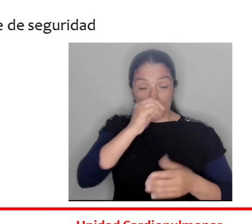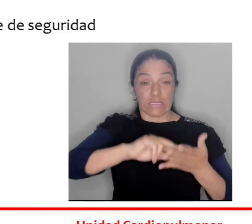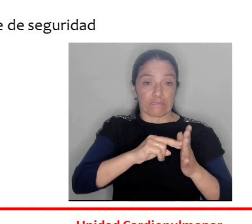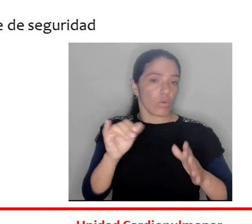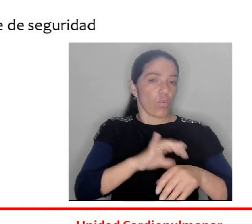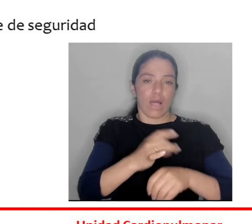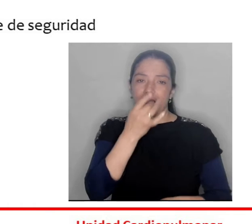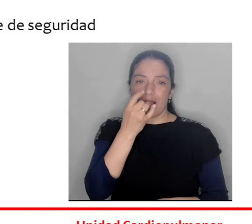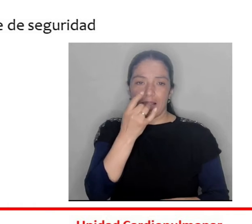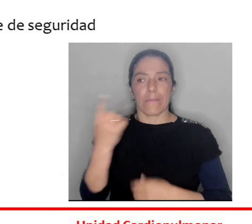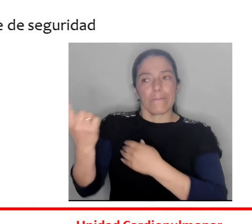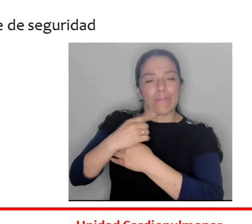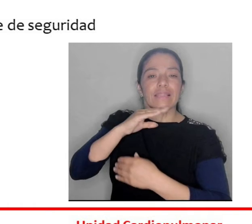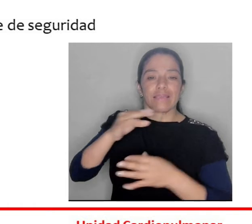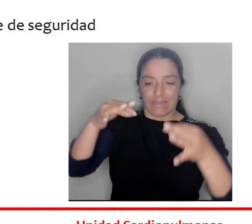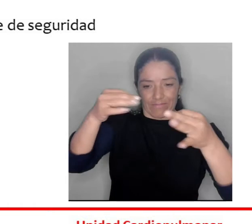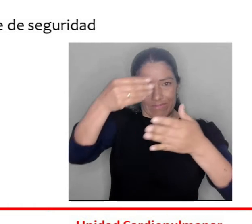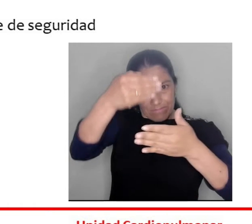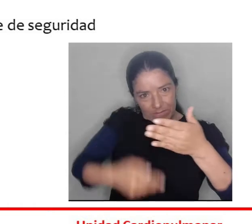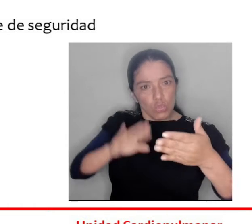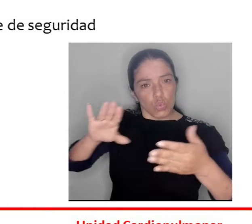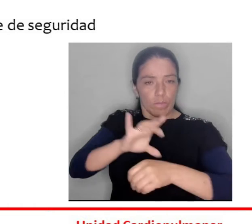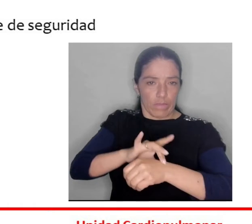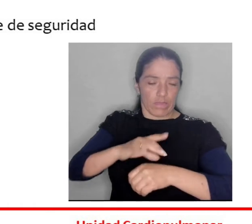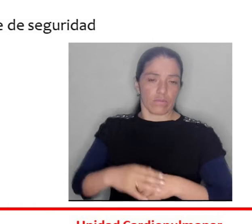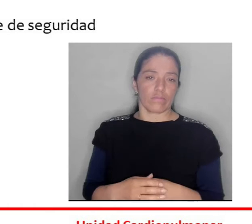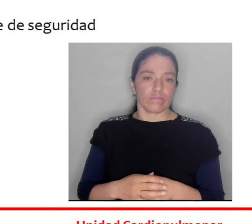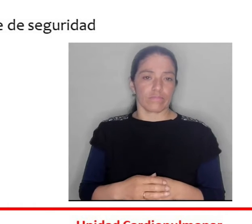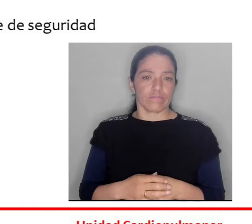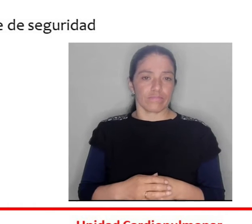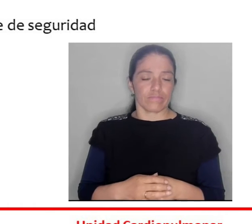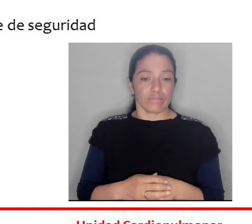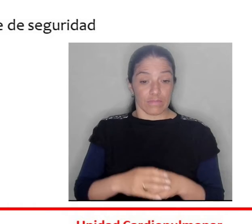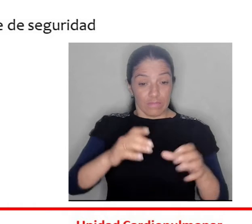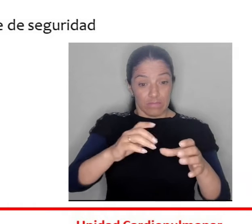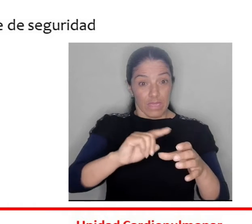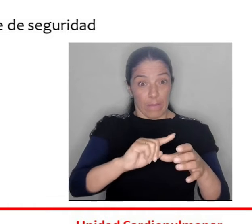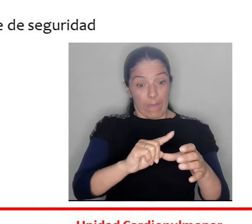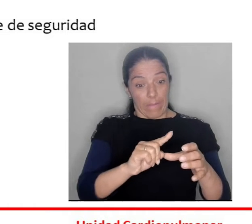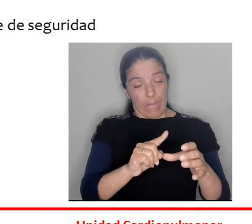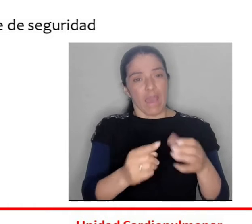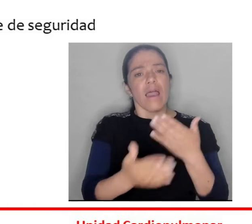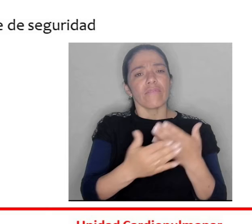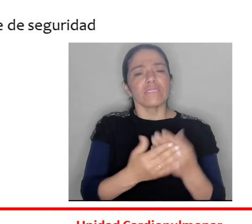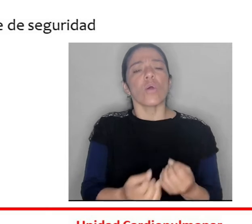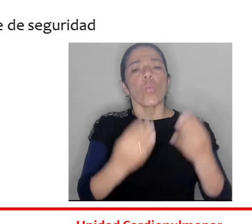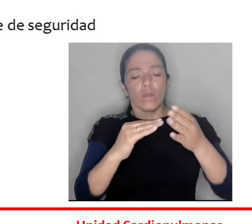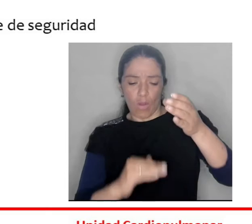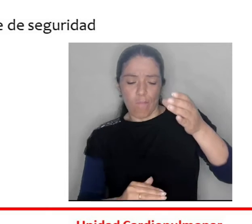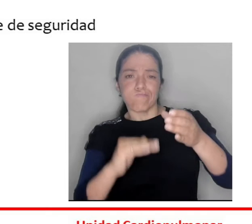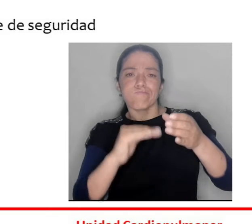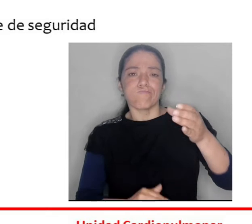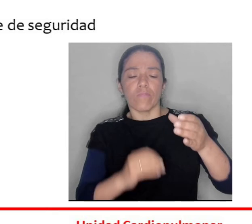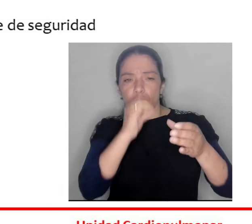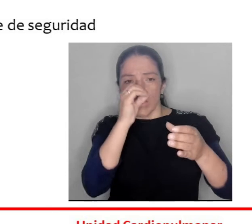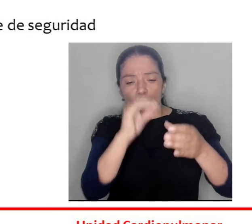un medicamento que se maneja bajo prescripción médica. Manómetro. Permite conocer la cantidad de oxígeno que